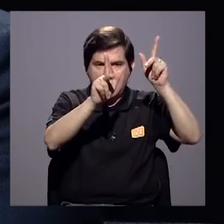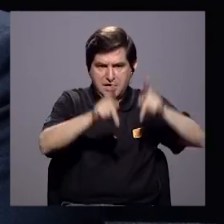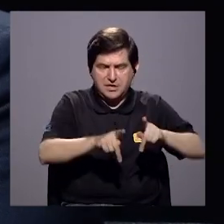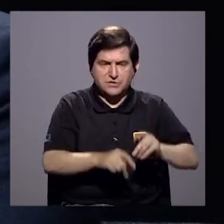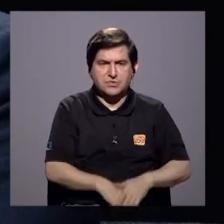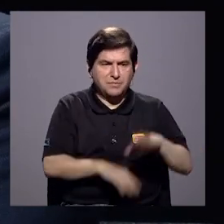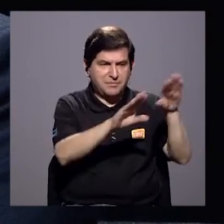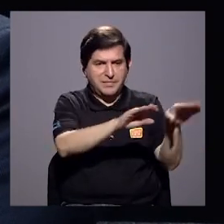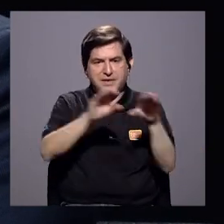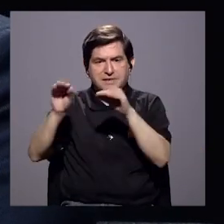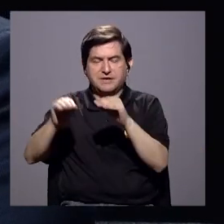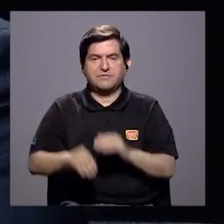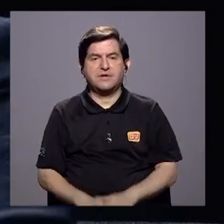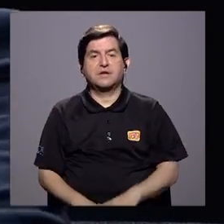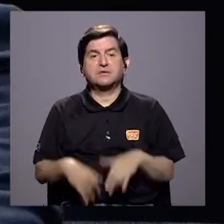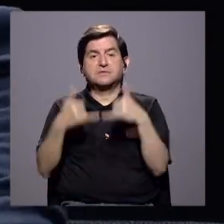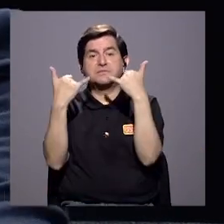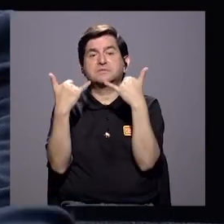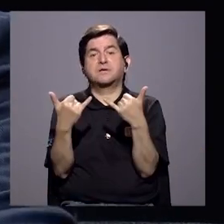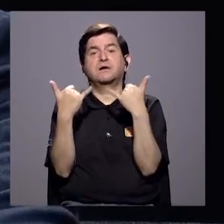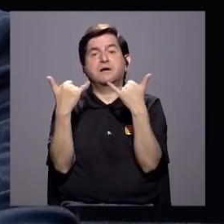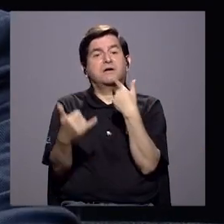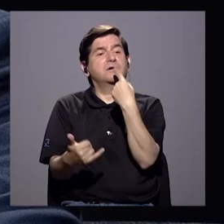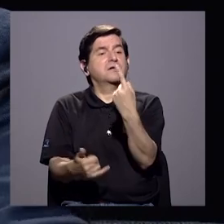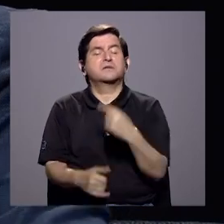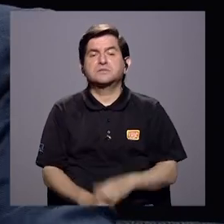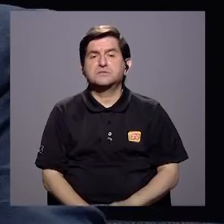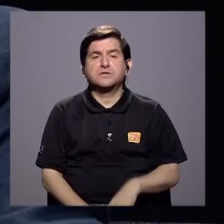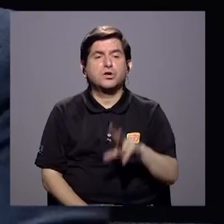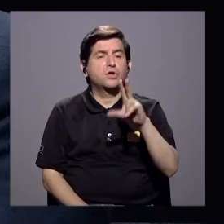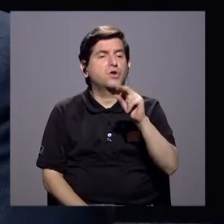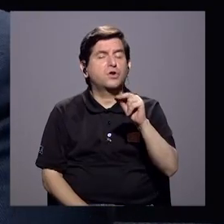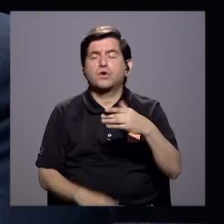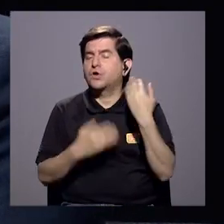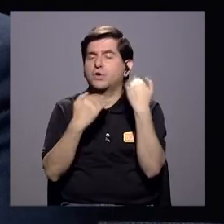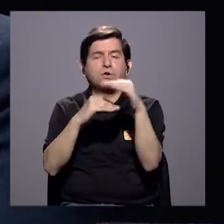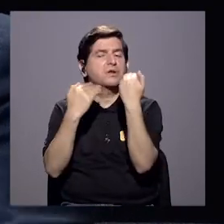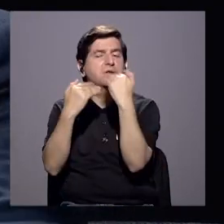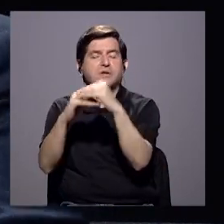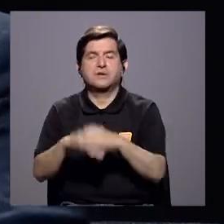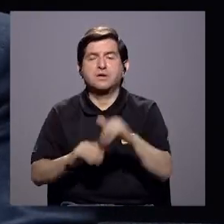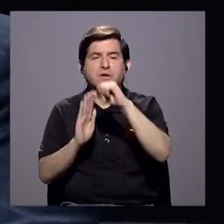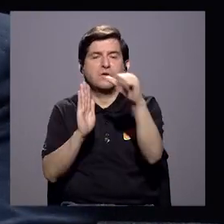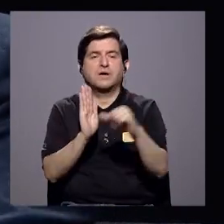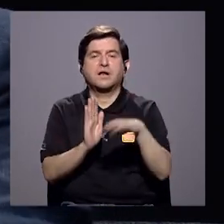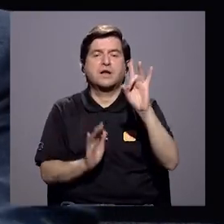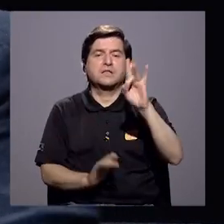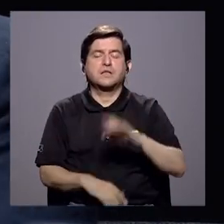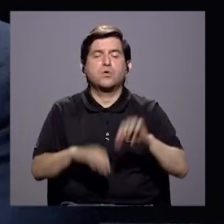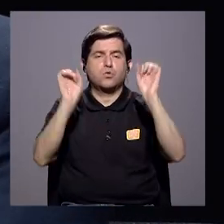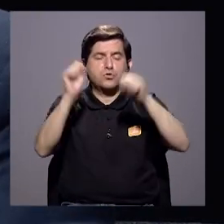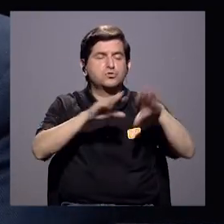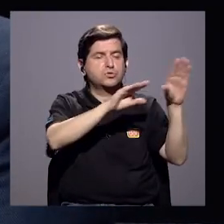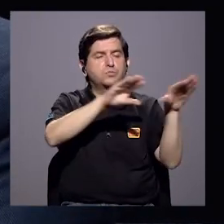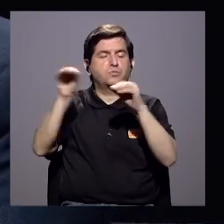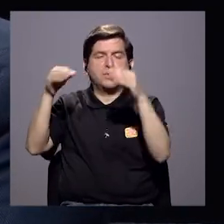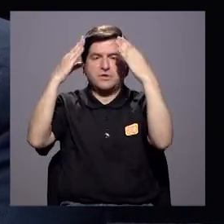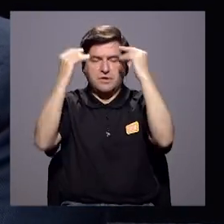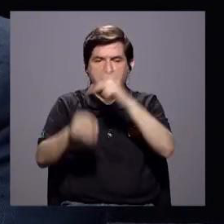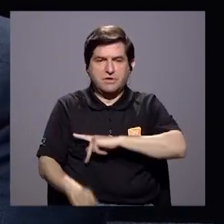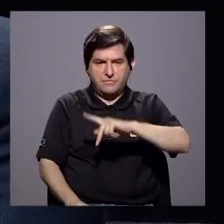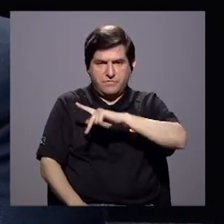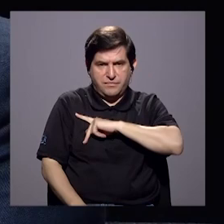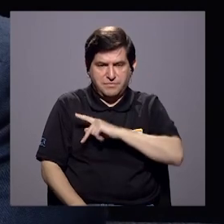titulares para hacer transferencias a la actualidad que es no hay ningún tipo de restricción con base el artículo 8 se pueden transferir datos